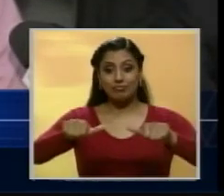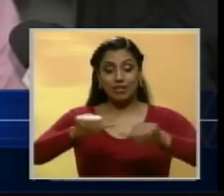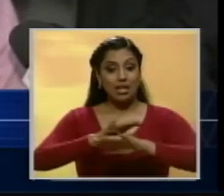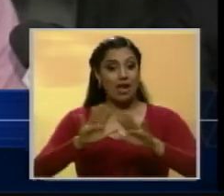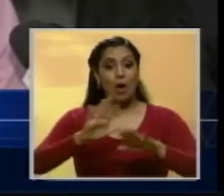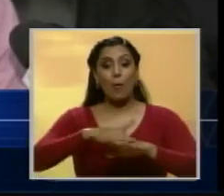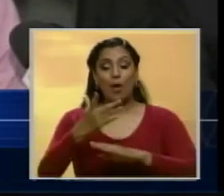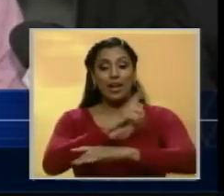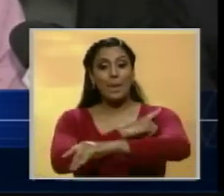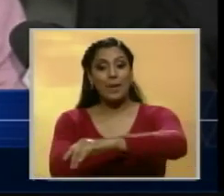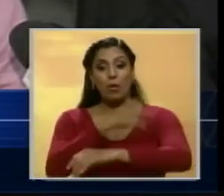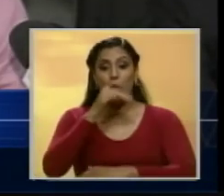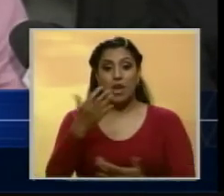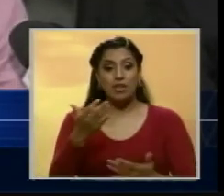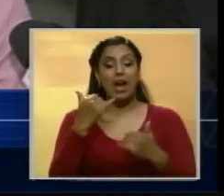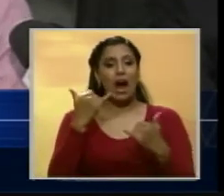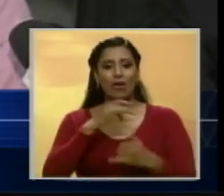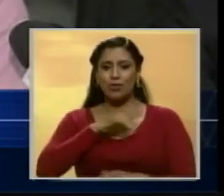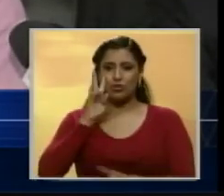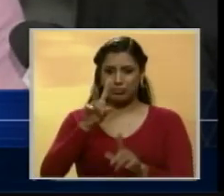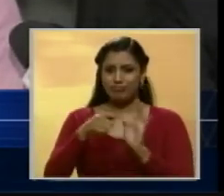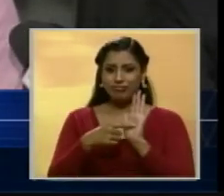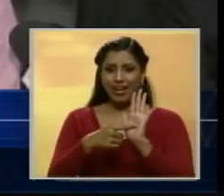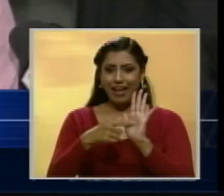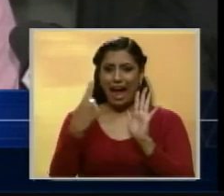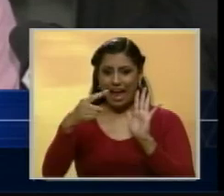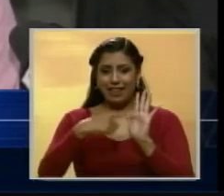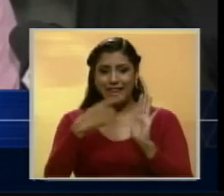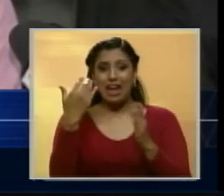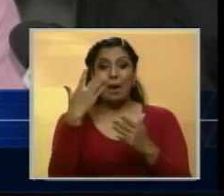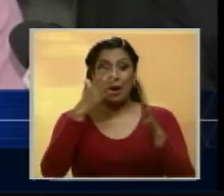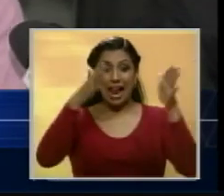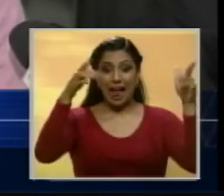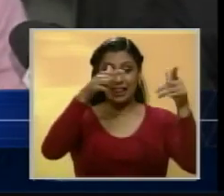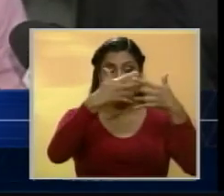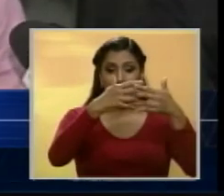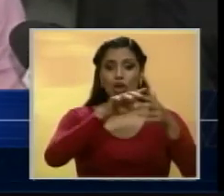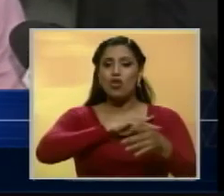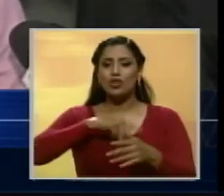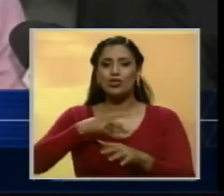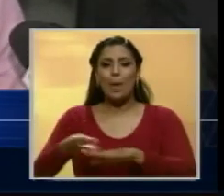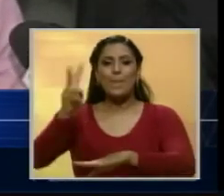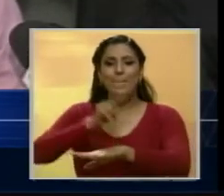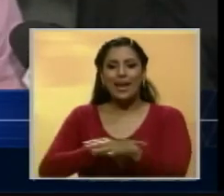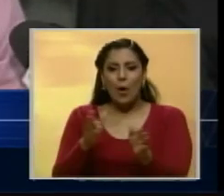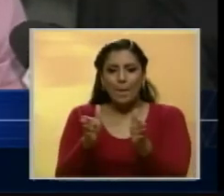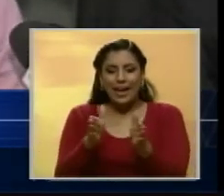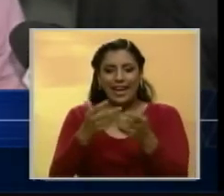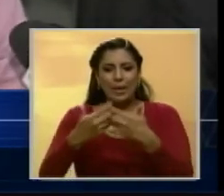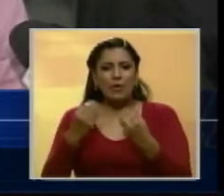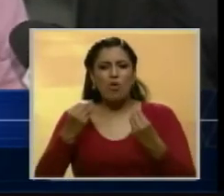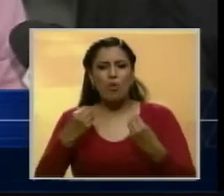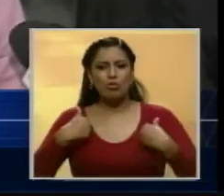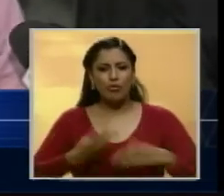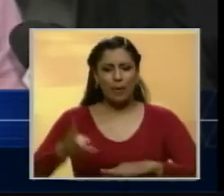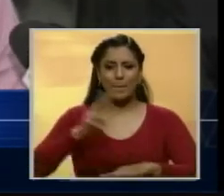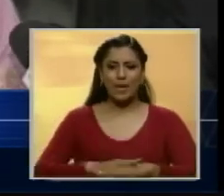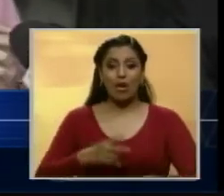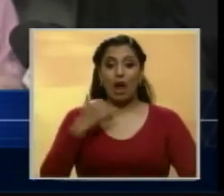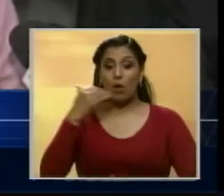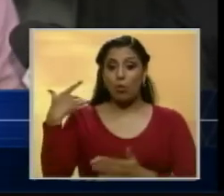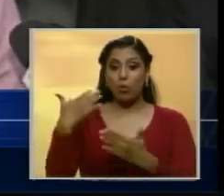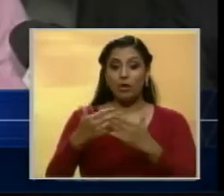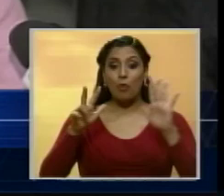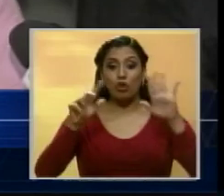de cebada a nivel nacional, te demuestra de que si esto le está sucediendo al grande, ¿qué podemos esperarnos nosotros los pequeños? Durante los últimos 8